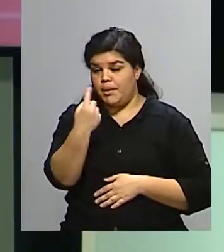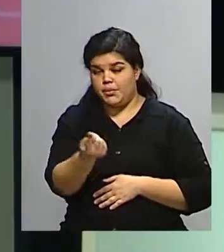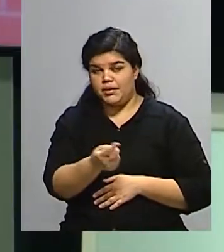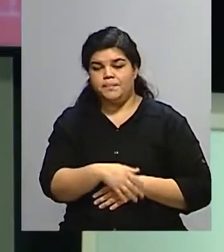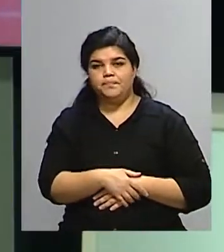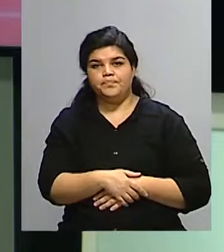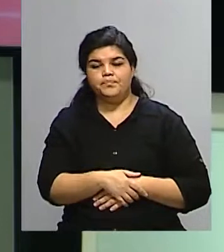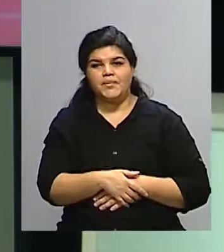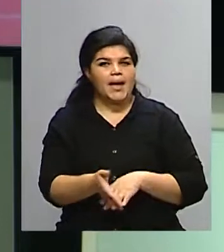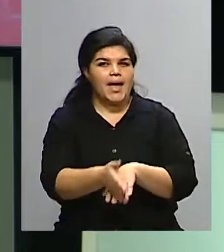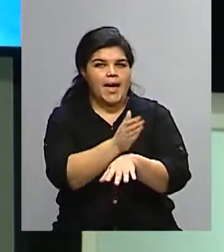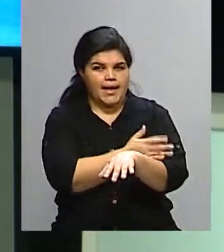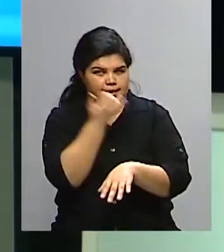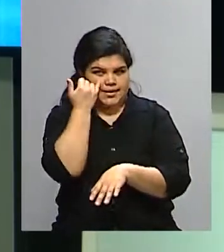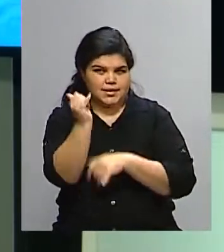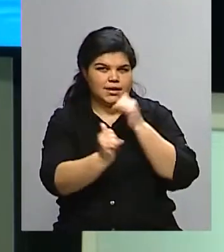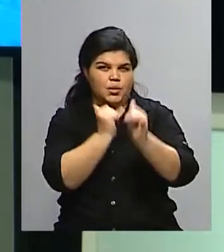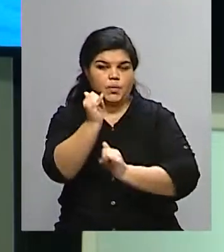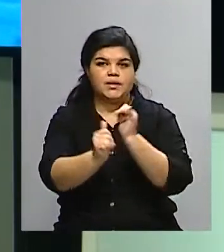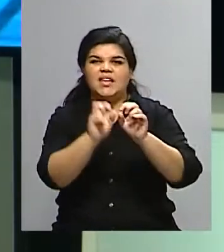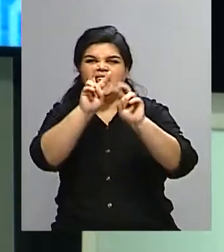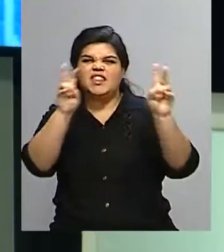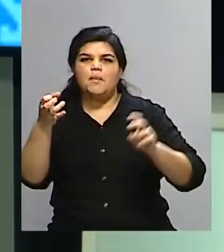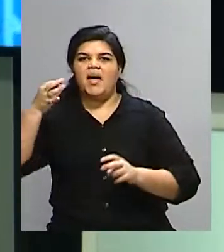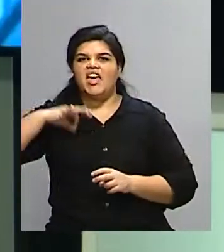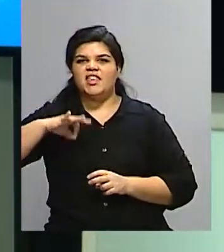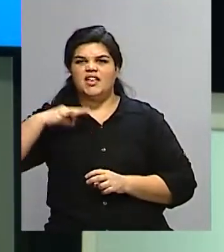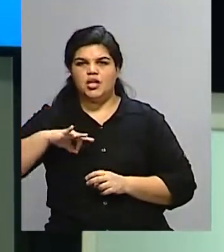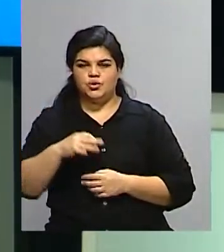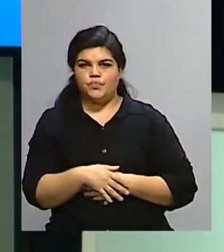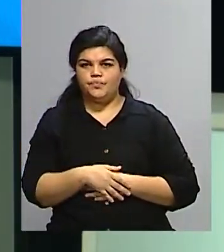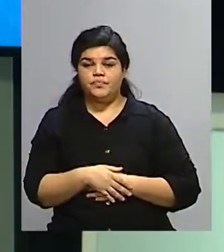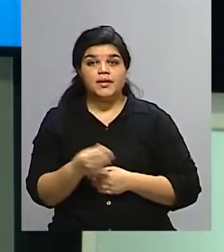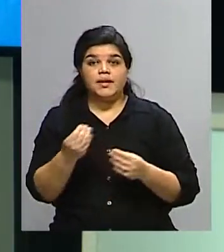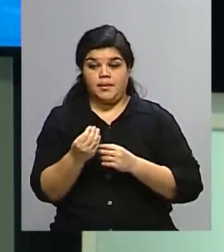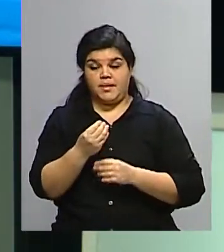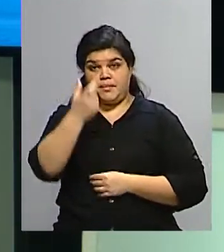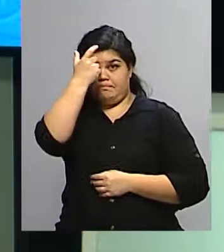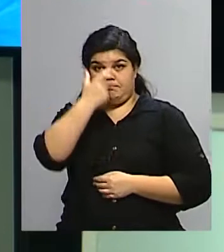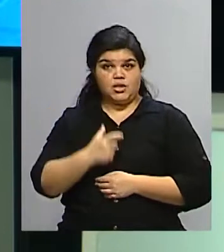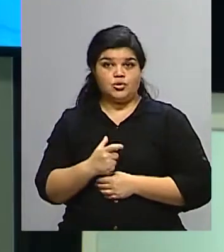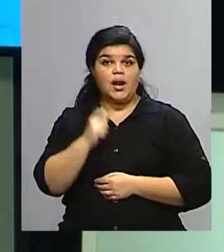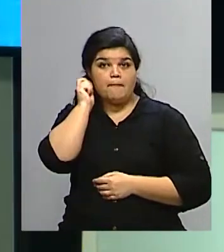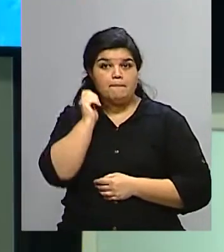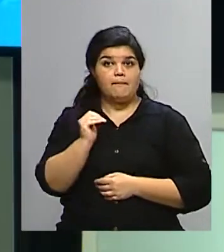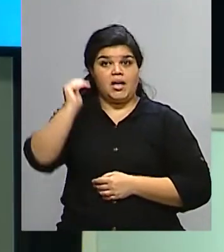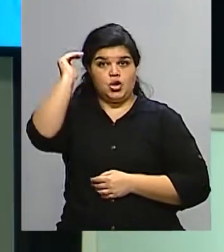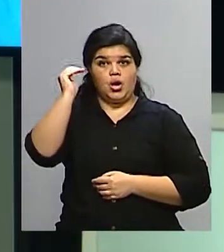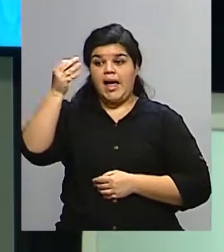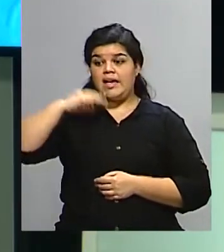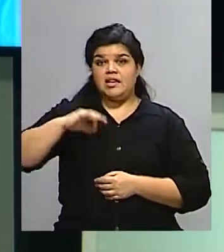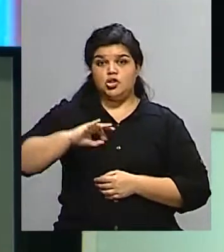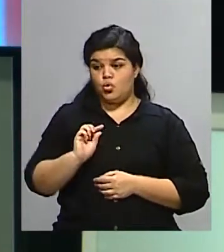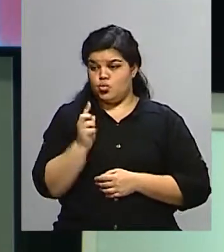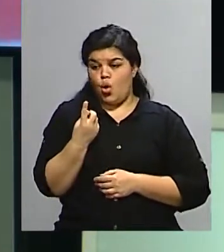de los ingresos, esa autonomía económica que que deben tener las personas mayores y que por ahí la realidad